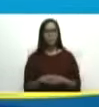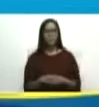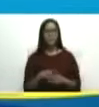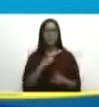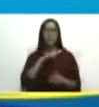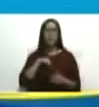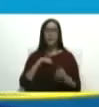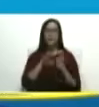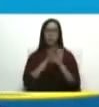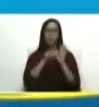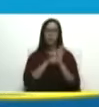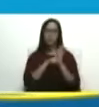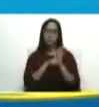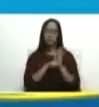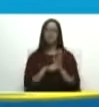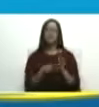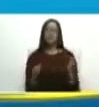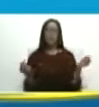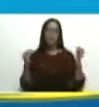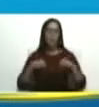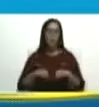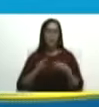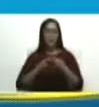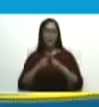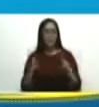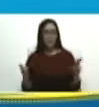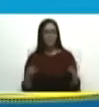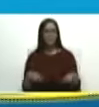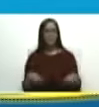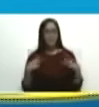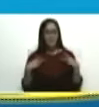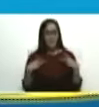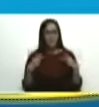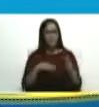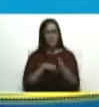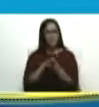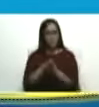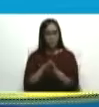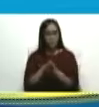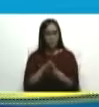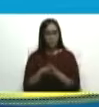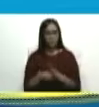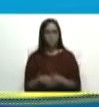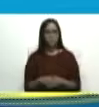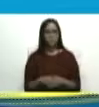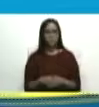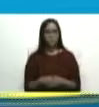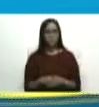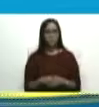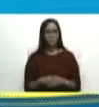Nuestra Constitución, que es un gran pacto para la paz, para la vida, para el desarrollo.